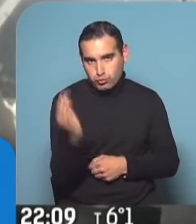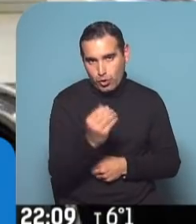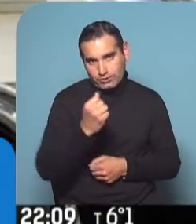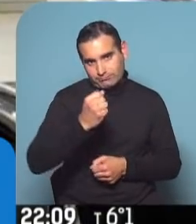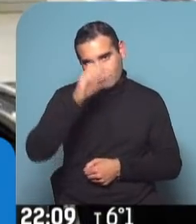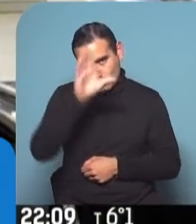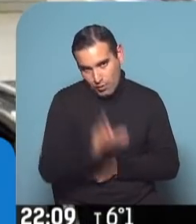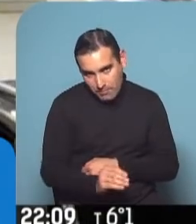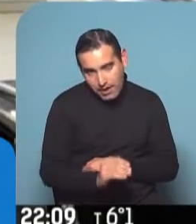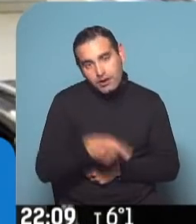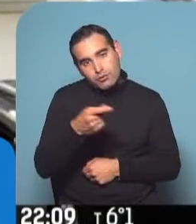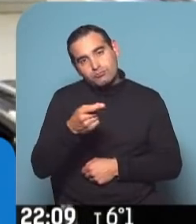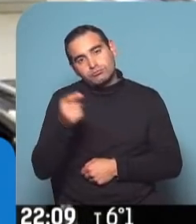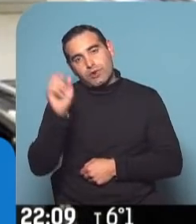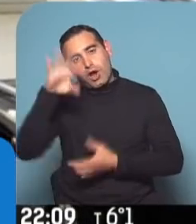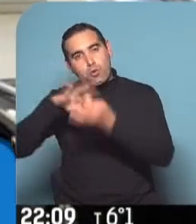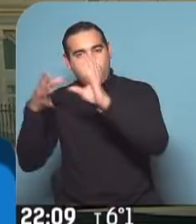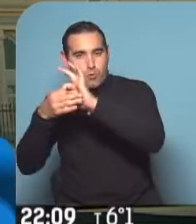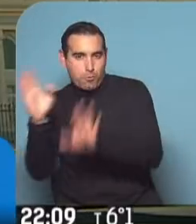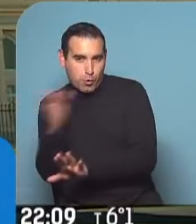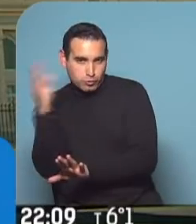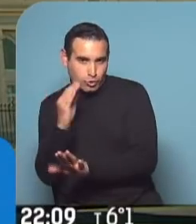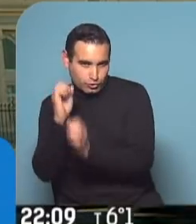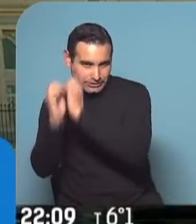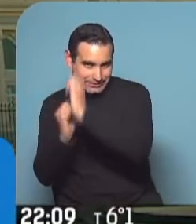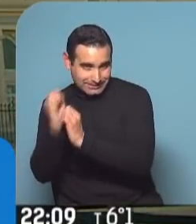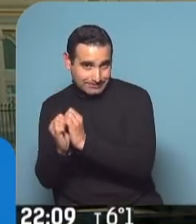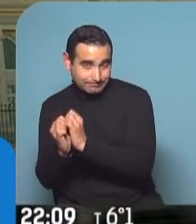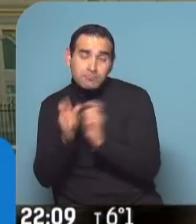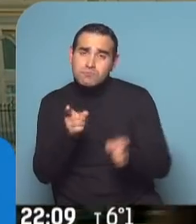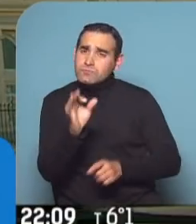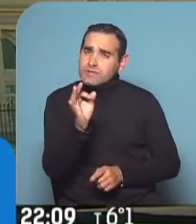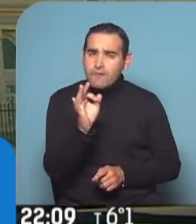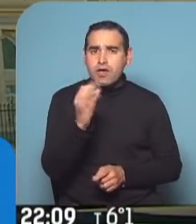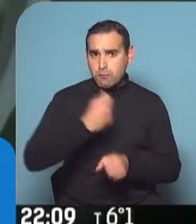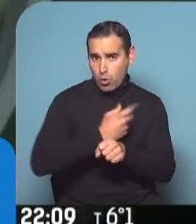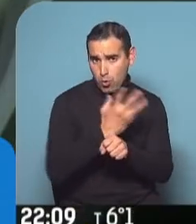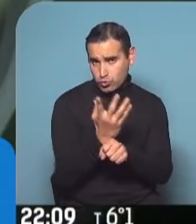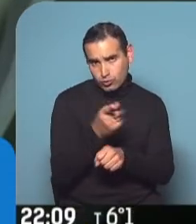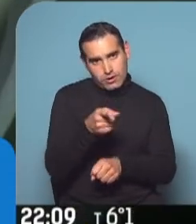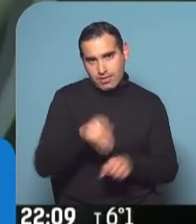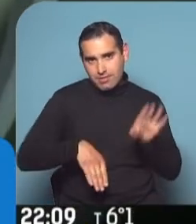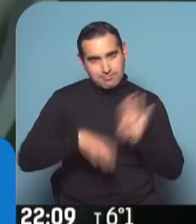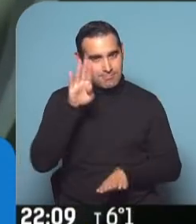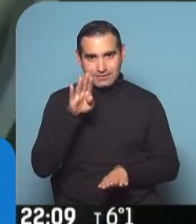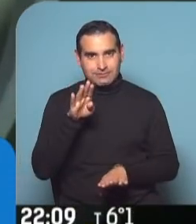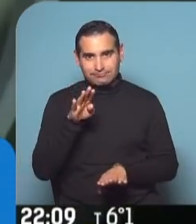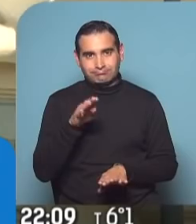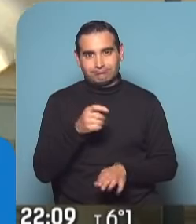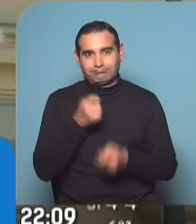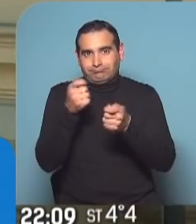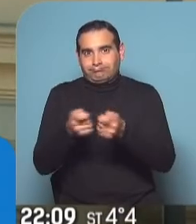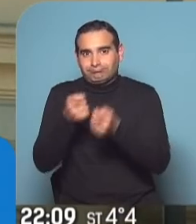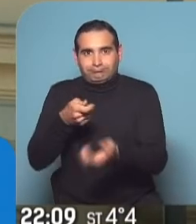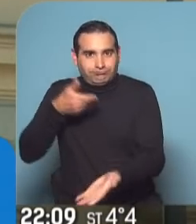sudamericanos y de productores industriales para los europeos. También se sabe que fue el Mercosur quien más concesiones realizó a cambio de